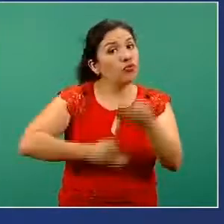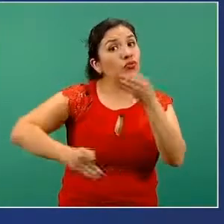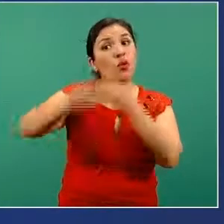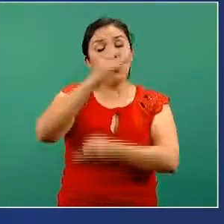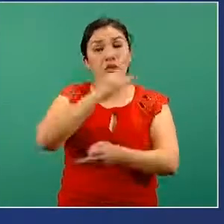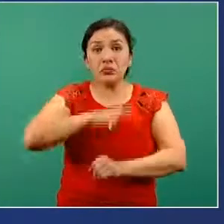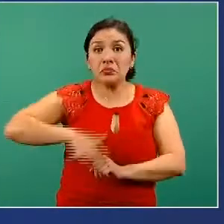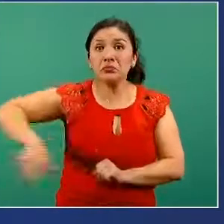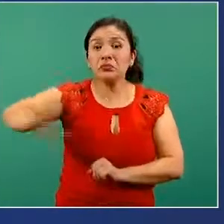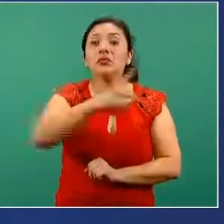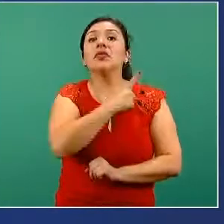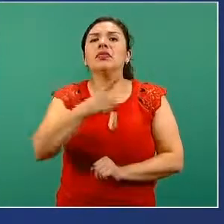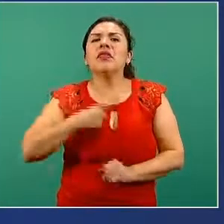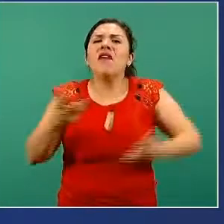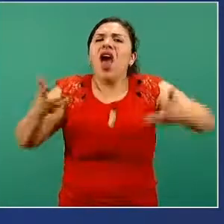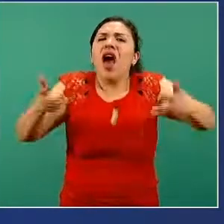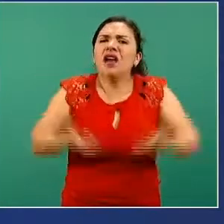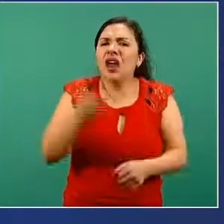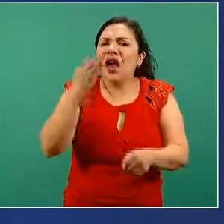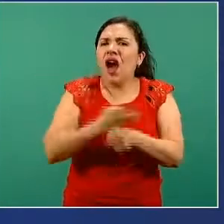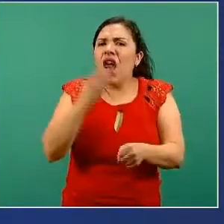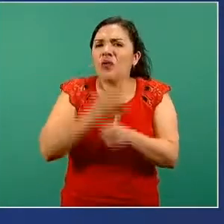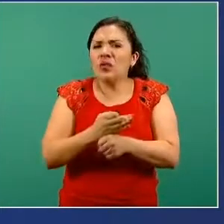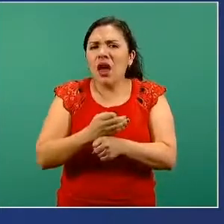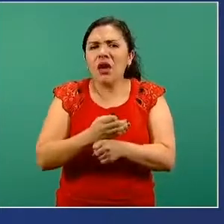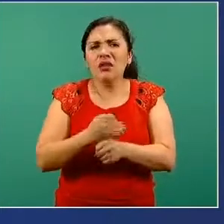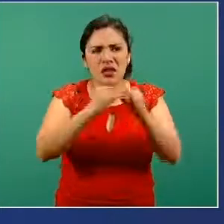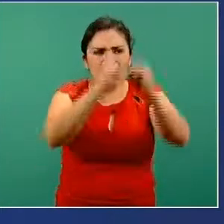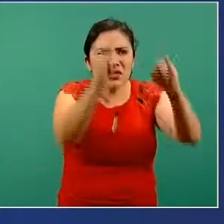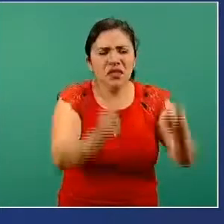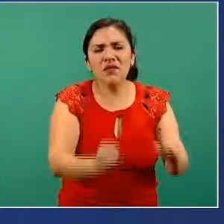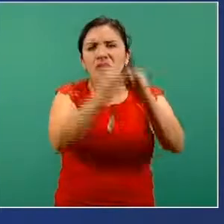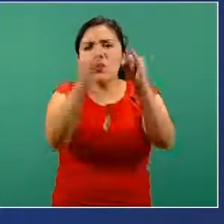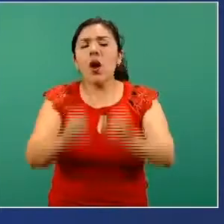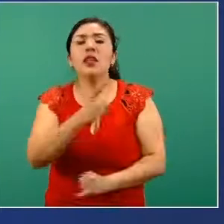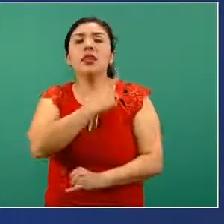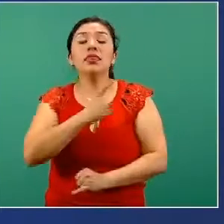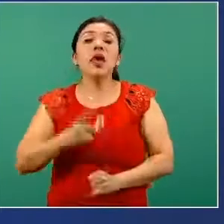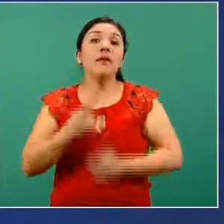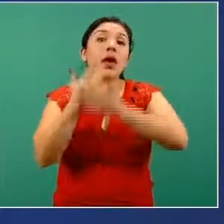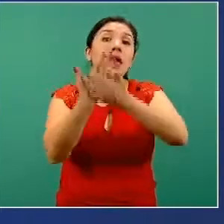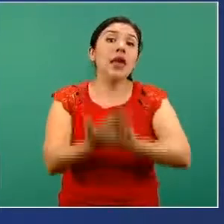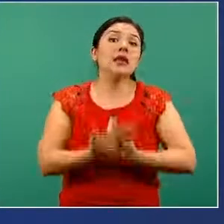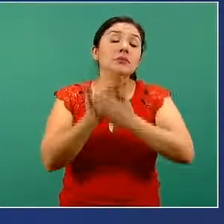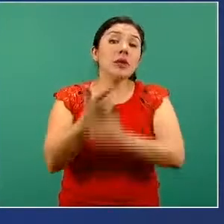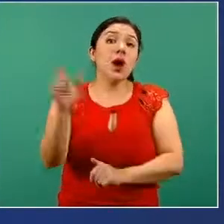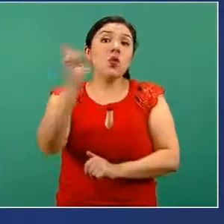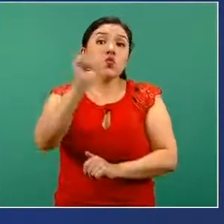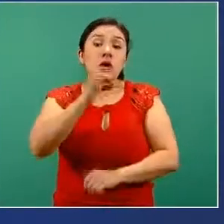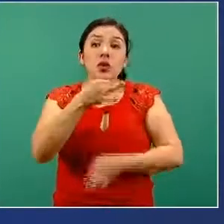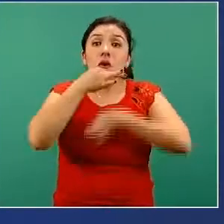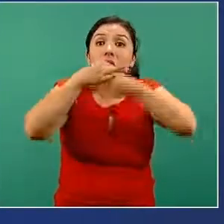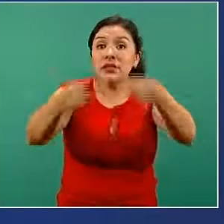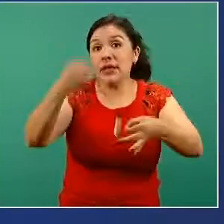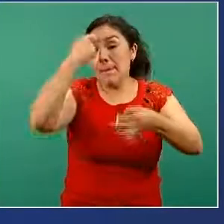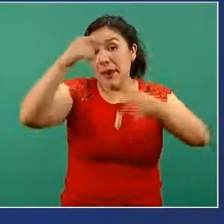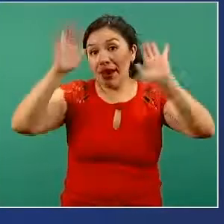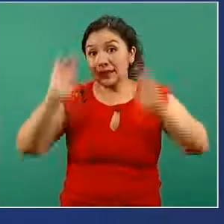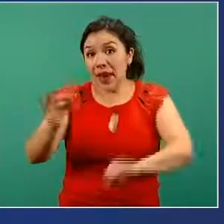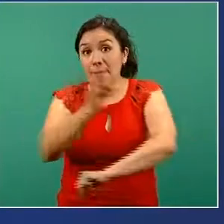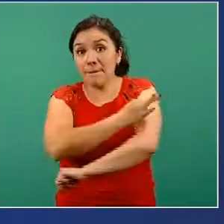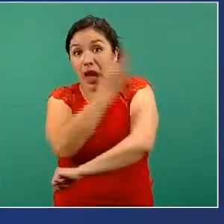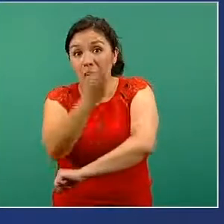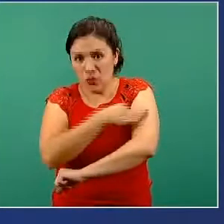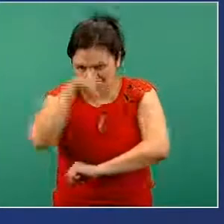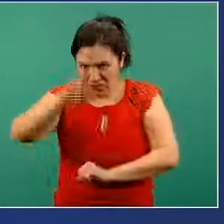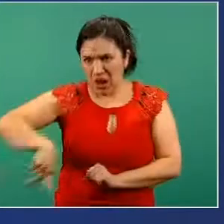toca hacer como sociedad y en lo individual es esperar nuestro turno para la vacunación. El gobierno